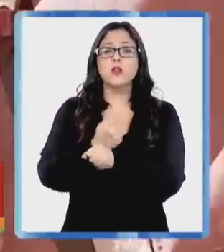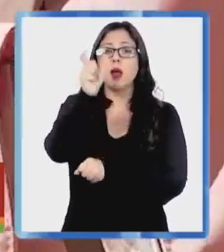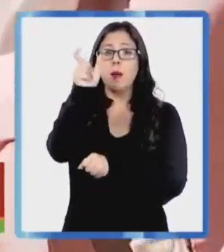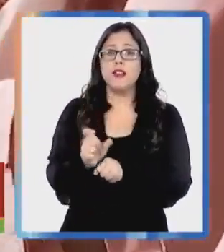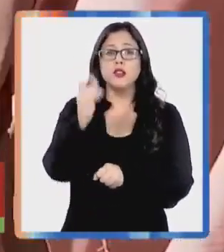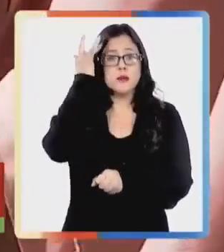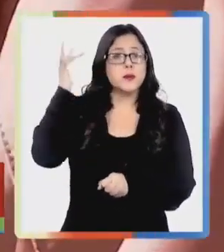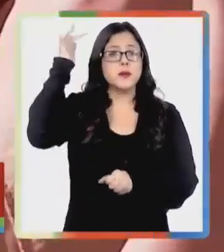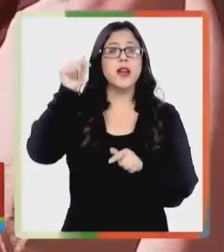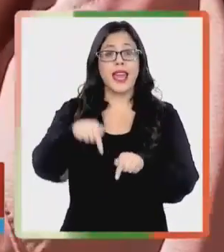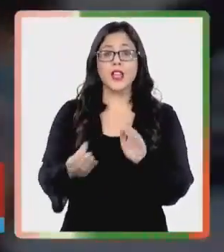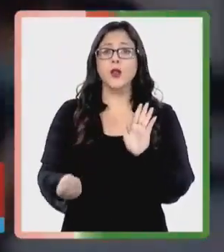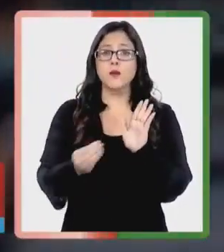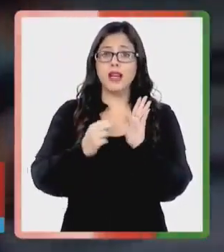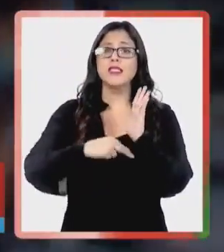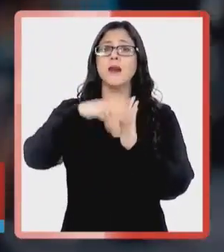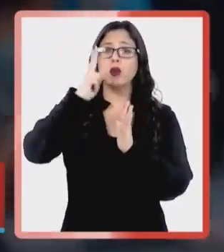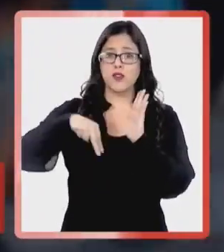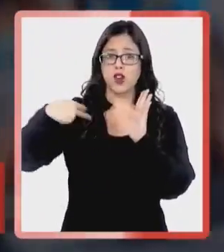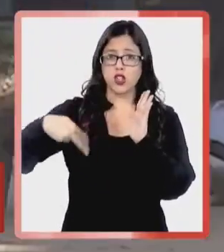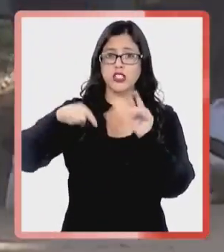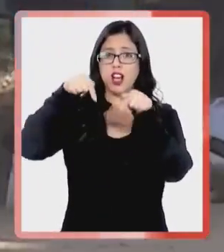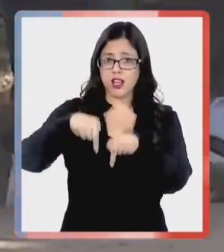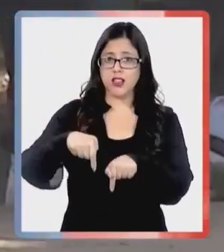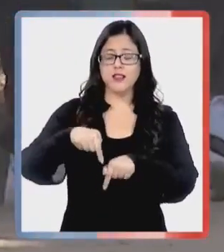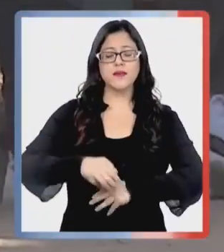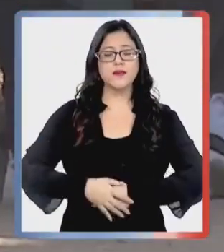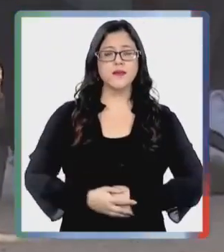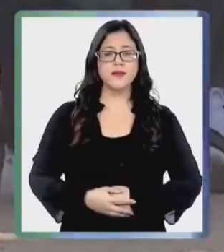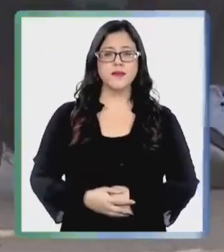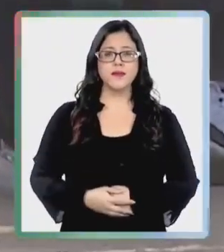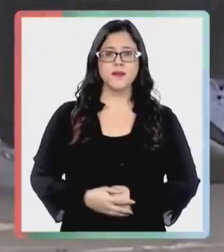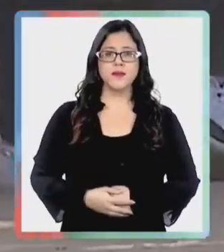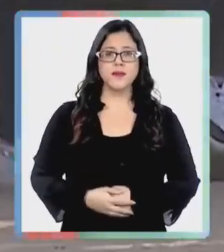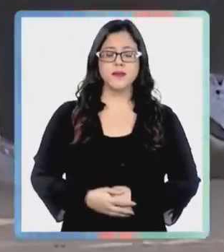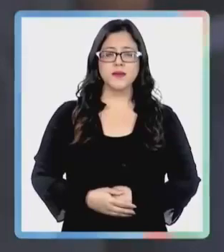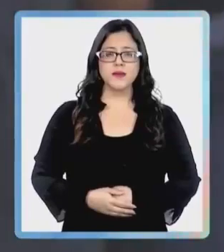una especialista. Esto y más en Portavoz Noticias.